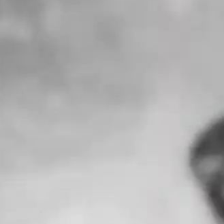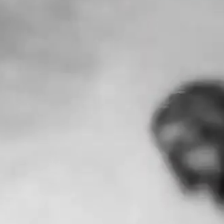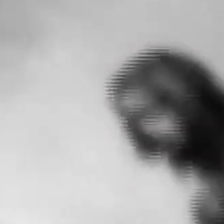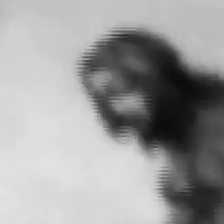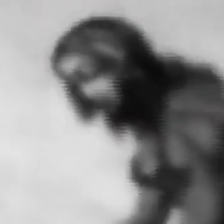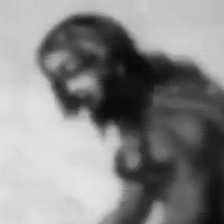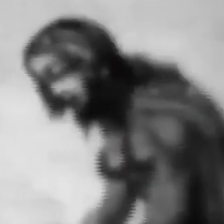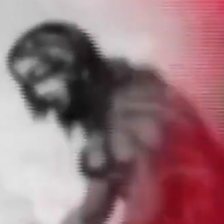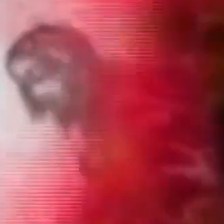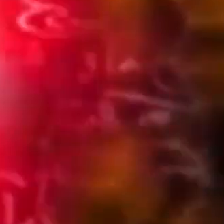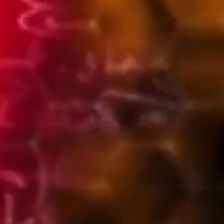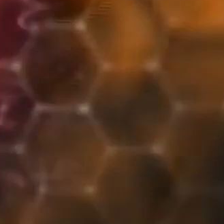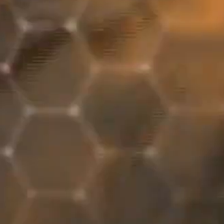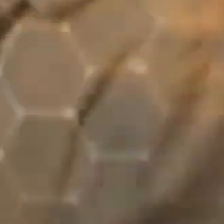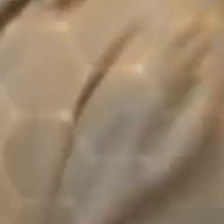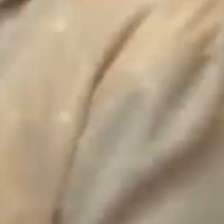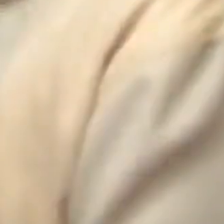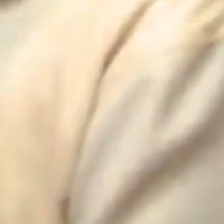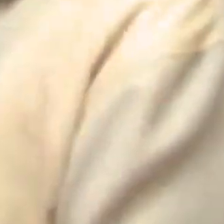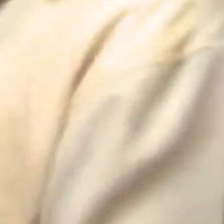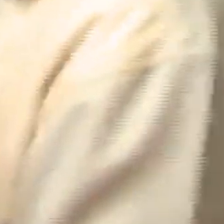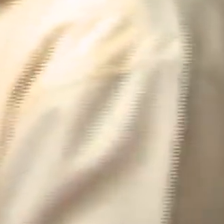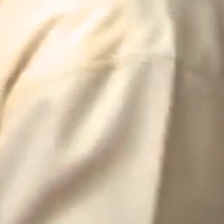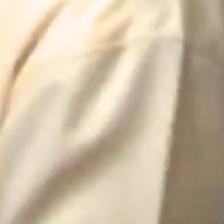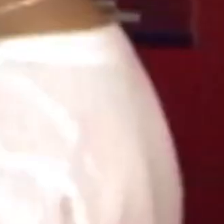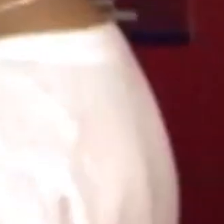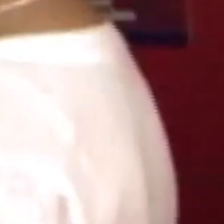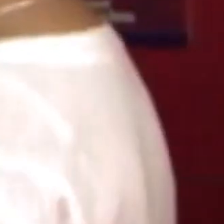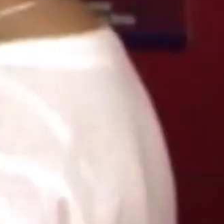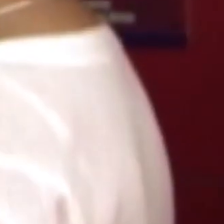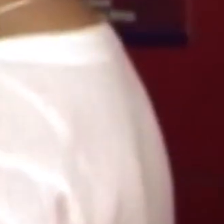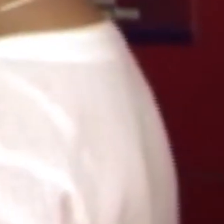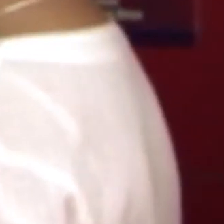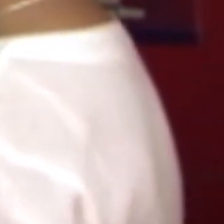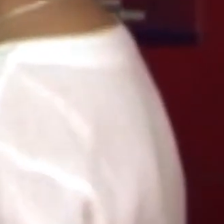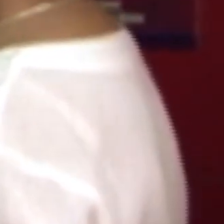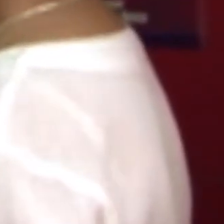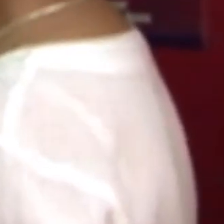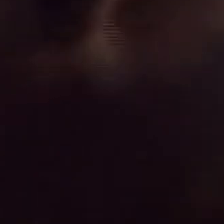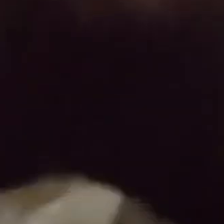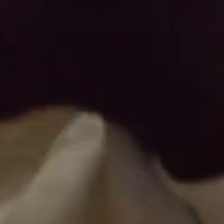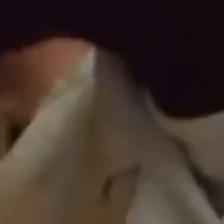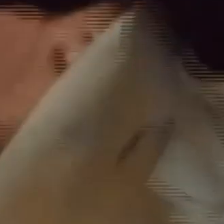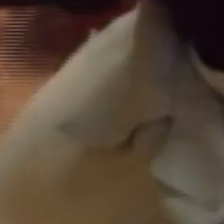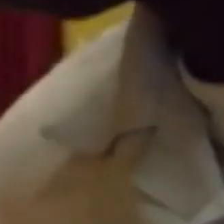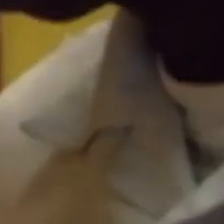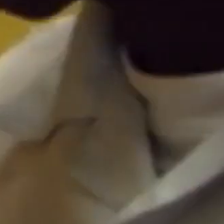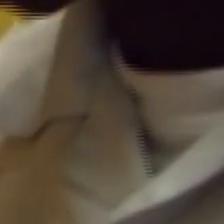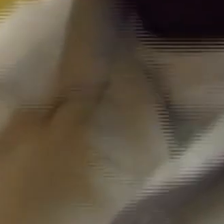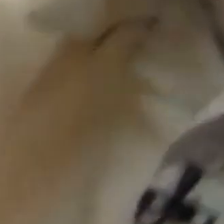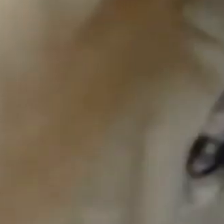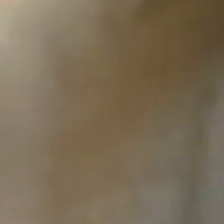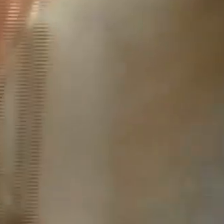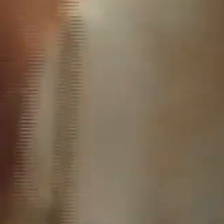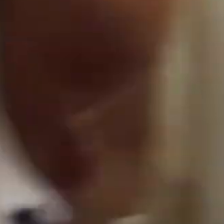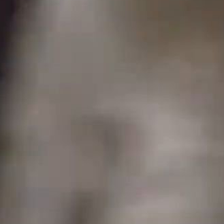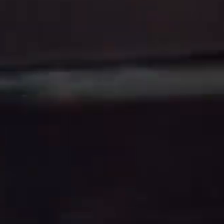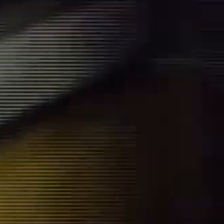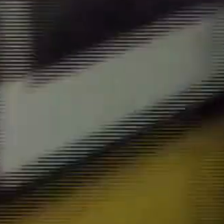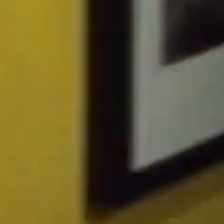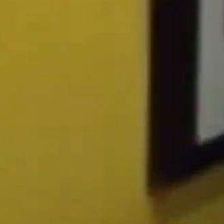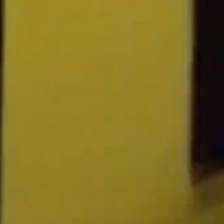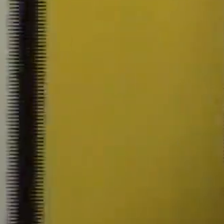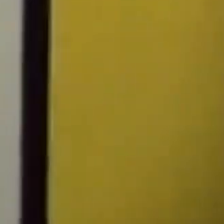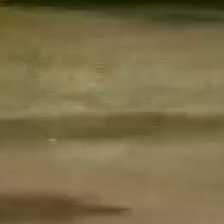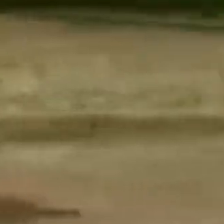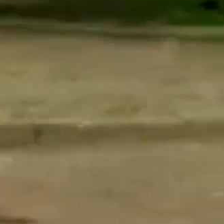afrodescendiente, UNED presenta Identidades, el negro en la literatura. Un espacio dedicado al escritor Quince